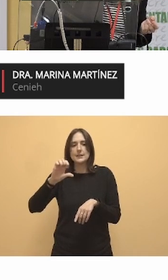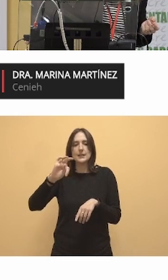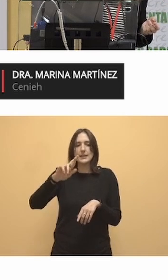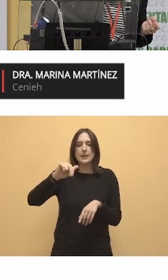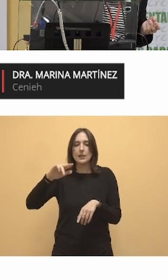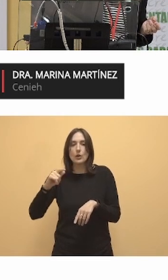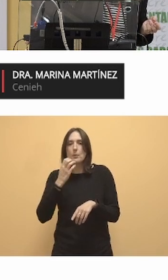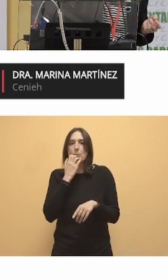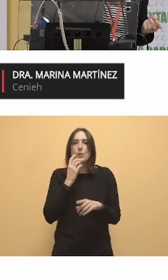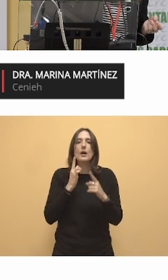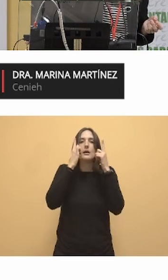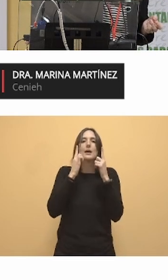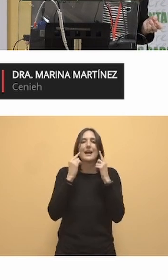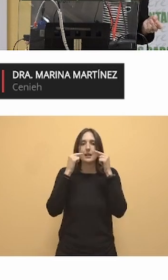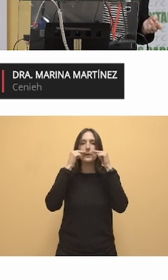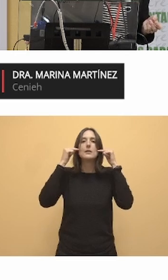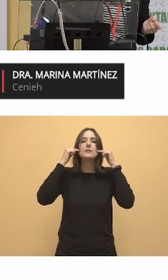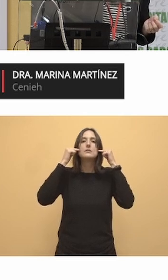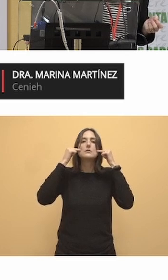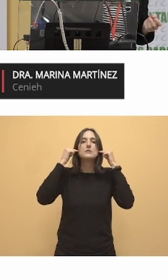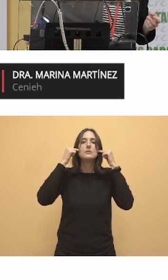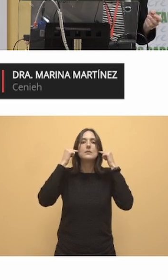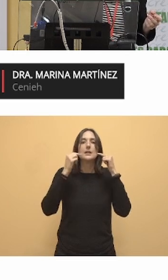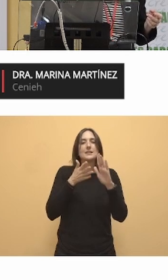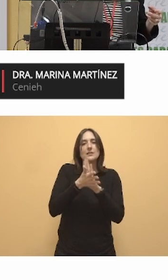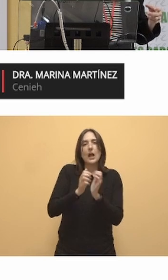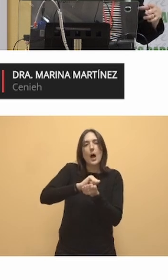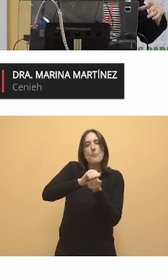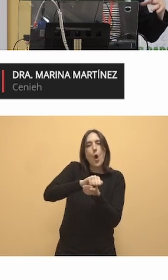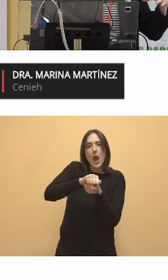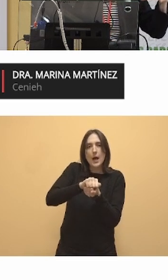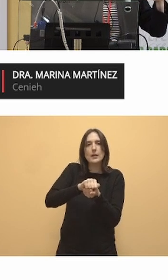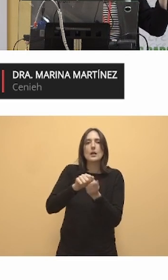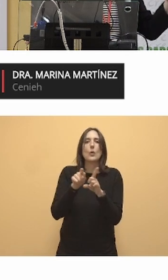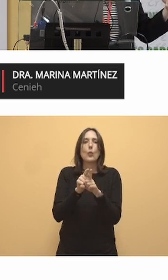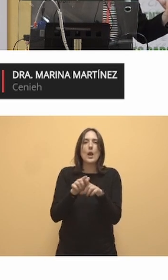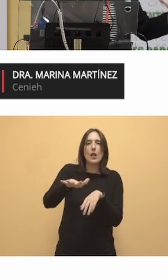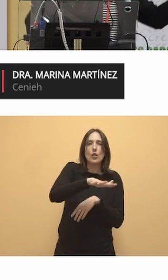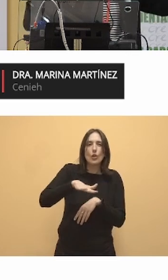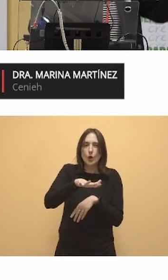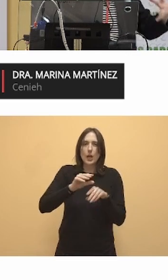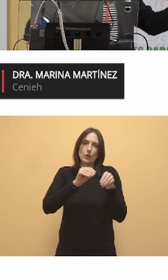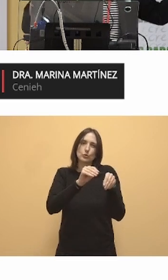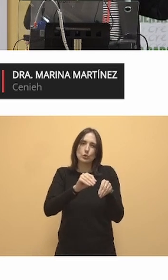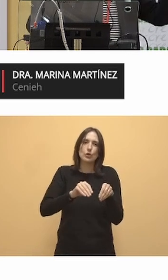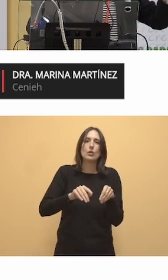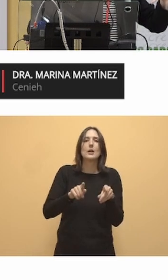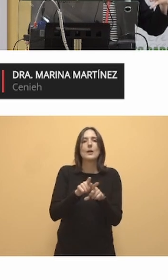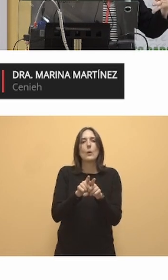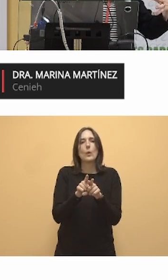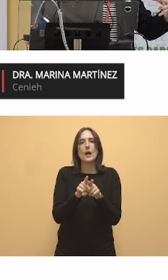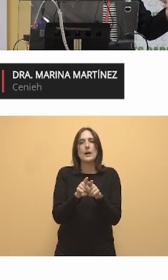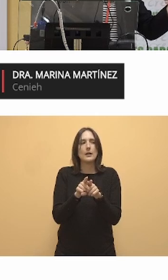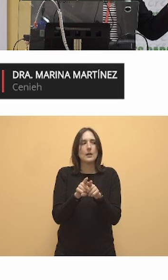molares superiores. Es decir, es un molar al que en el espacio que tiene se le van añadiendo